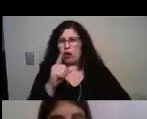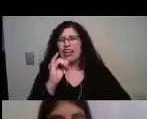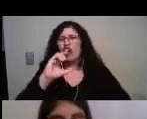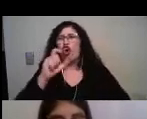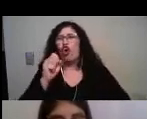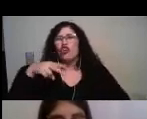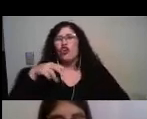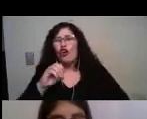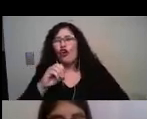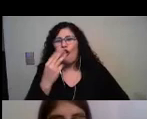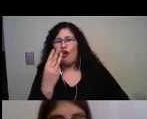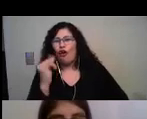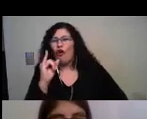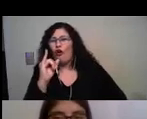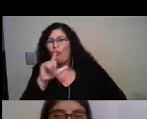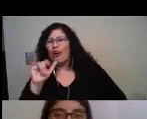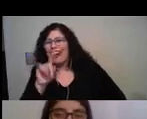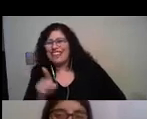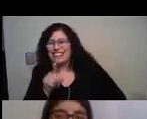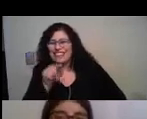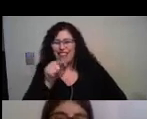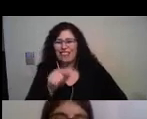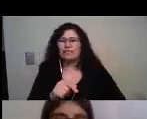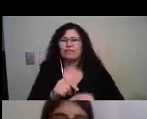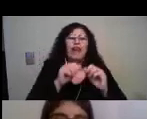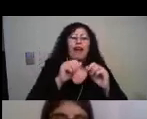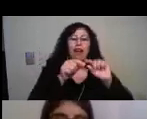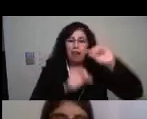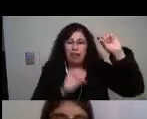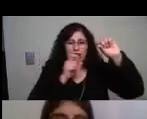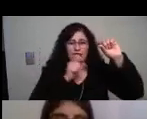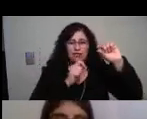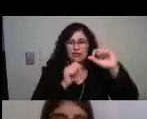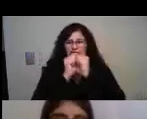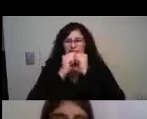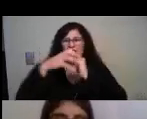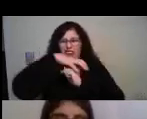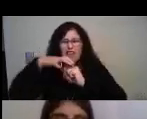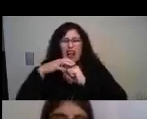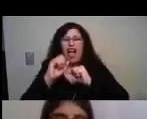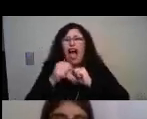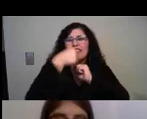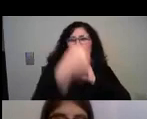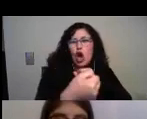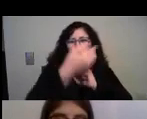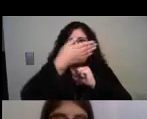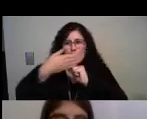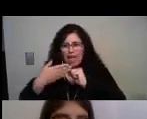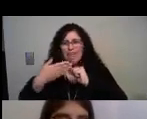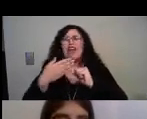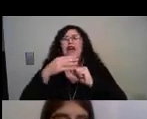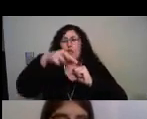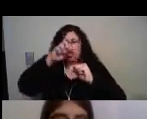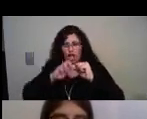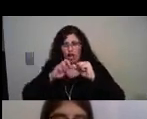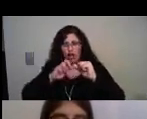ya que está representado por la arteria cerebral anterior, ¿cierto? La arteria cerebral media, la arteria cerebral posterior y